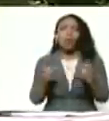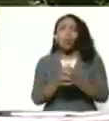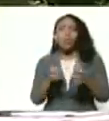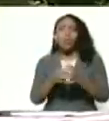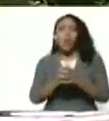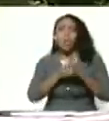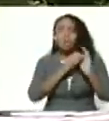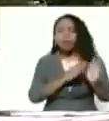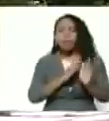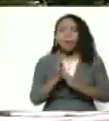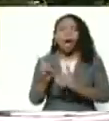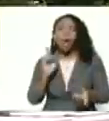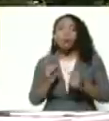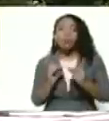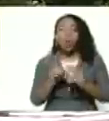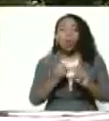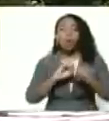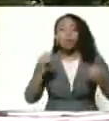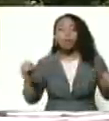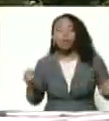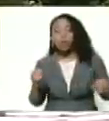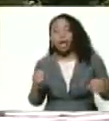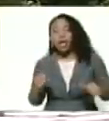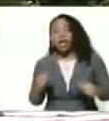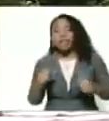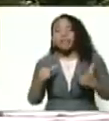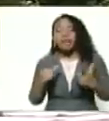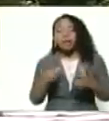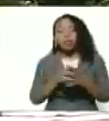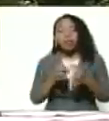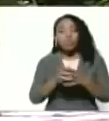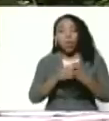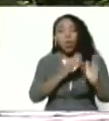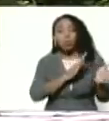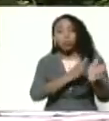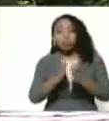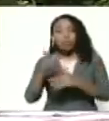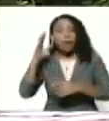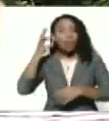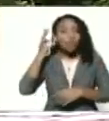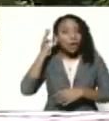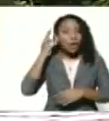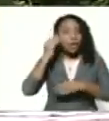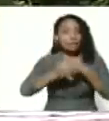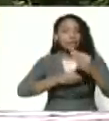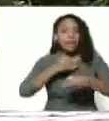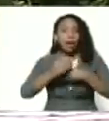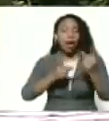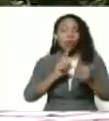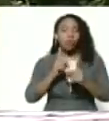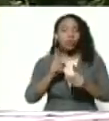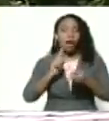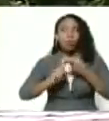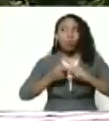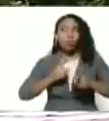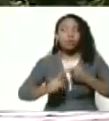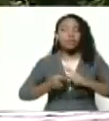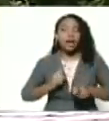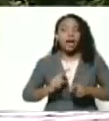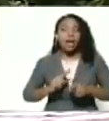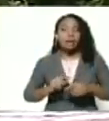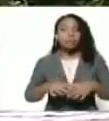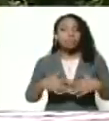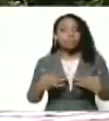organizativas, algunas organizaciones de vanguardia de las mujeres, y conquistaron algunas cosas. De